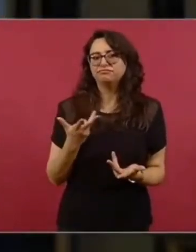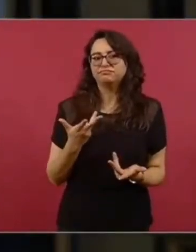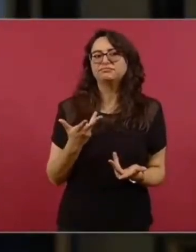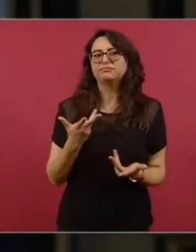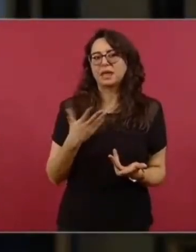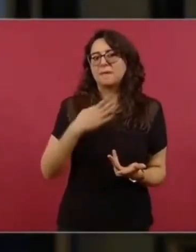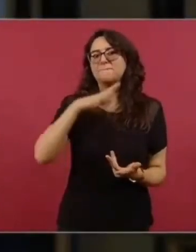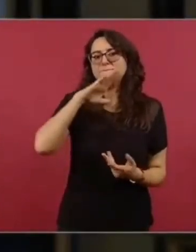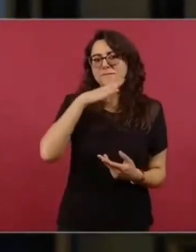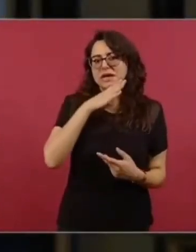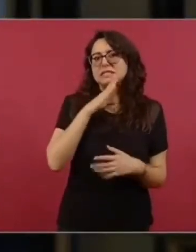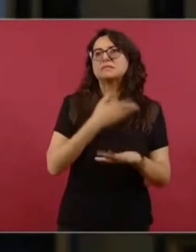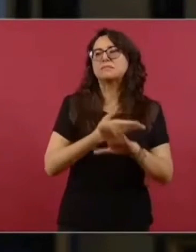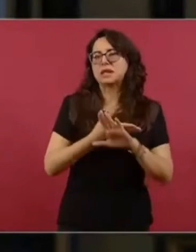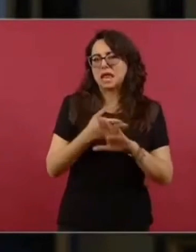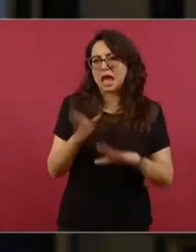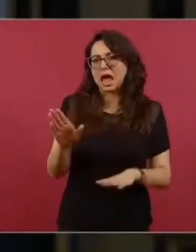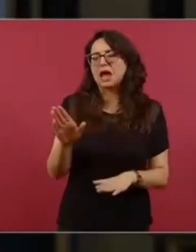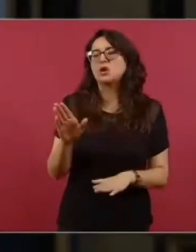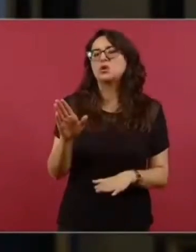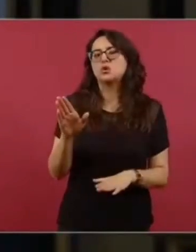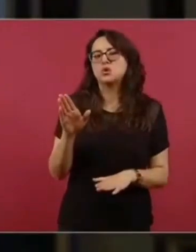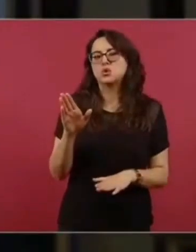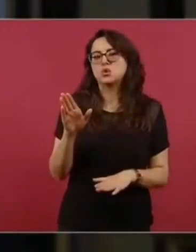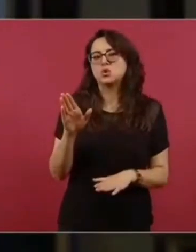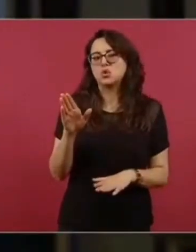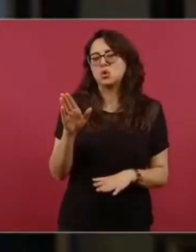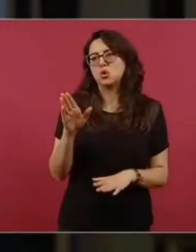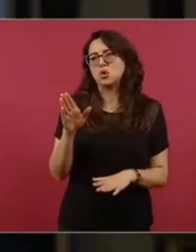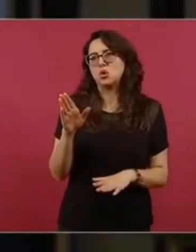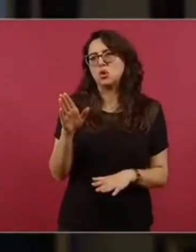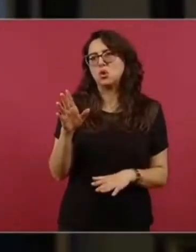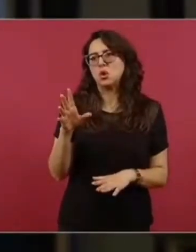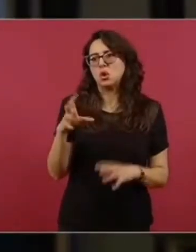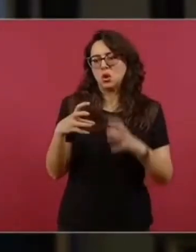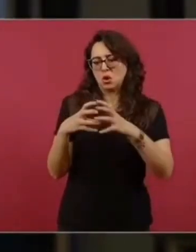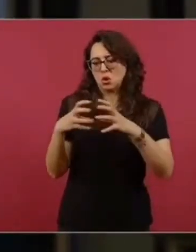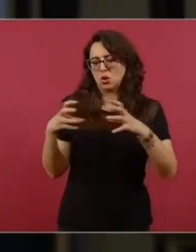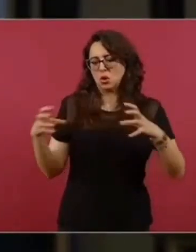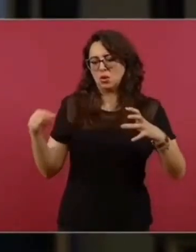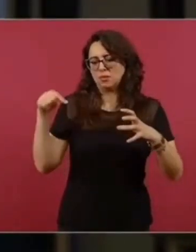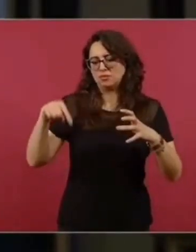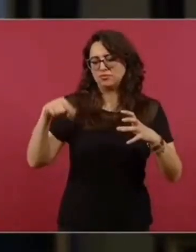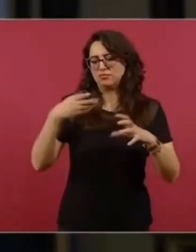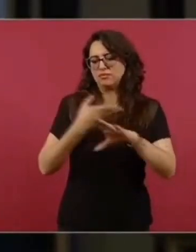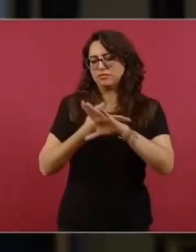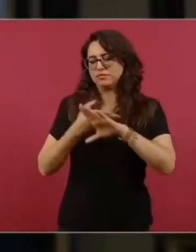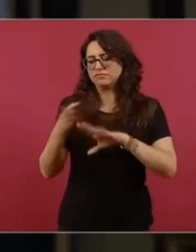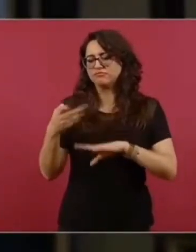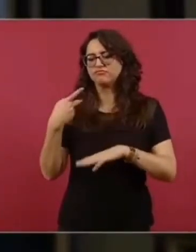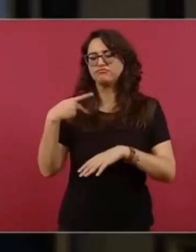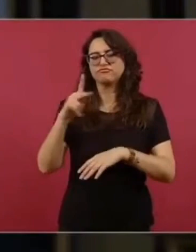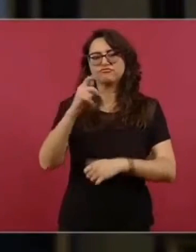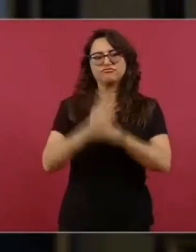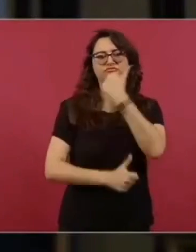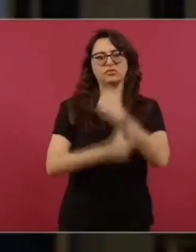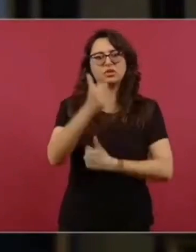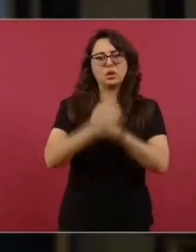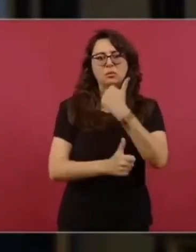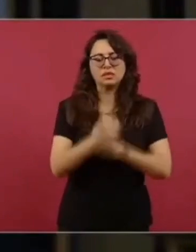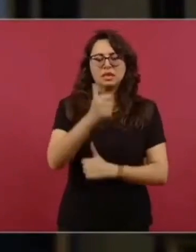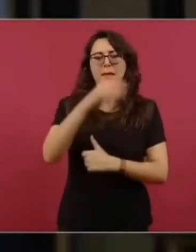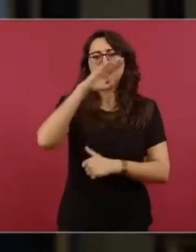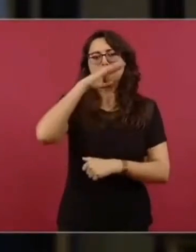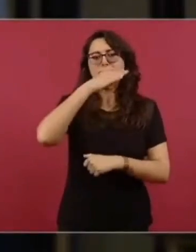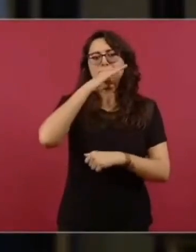de maíz blanco se los catalogan como maíz amarillo en la bolsa de Chicago. Entonces